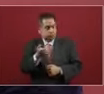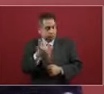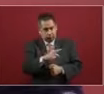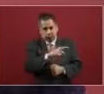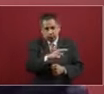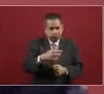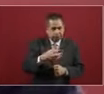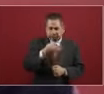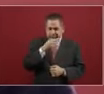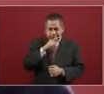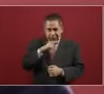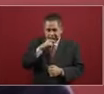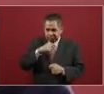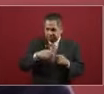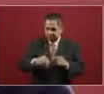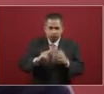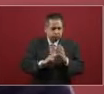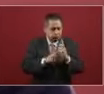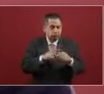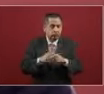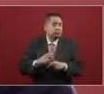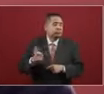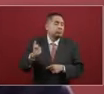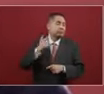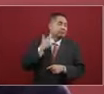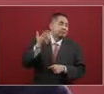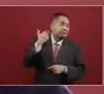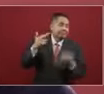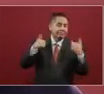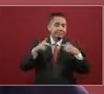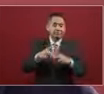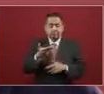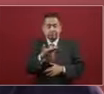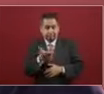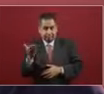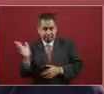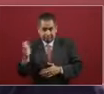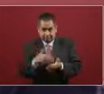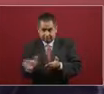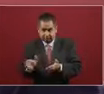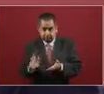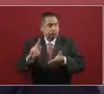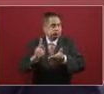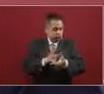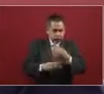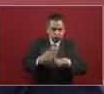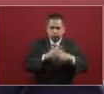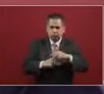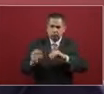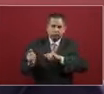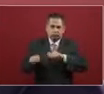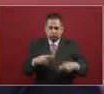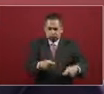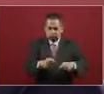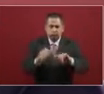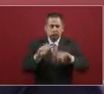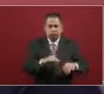inmediato se reinstale a todos los maestros despedidos que fueron víctimas